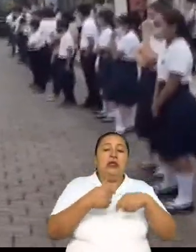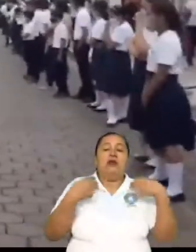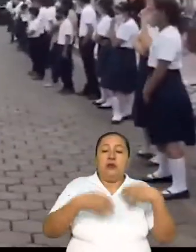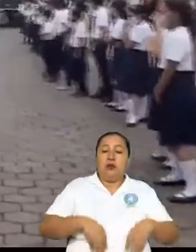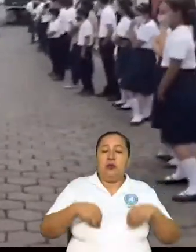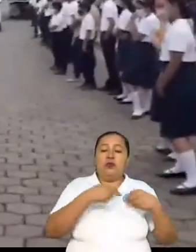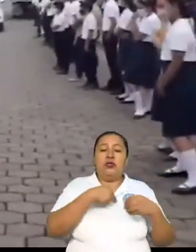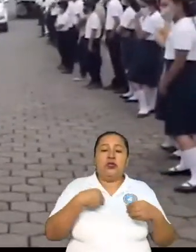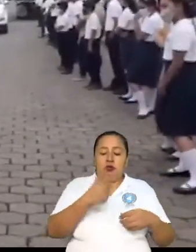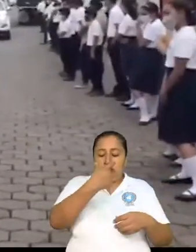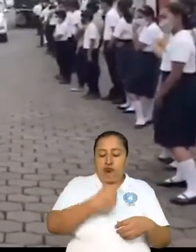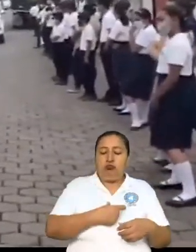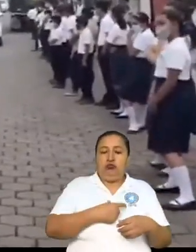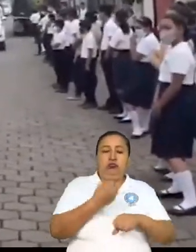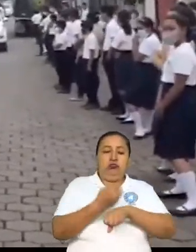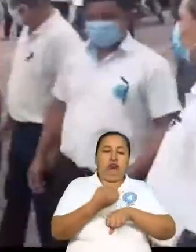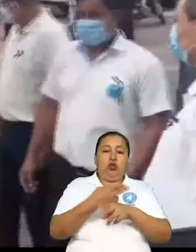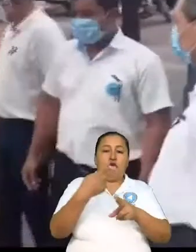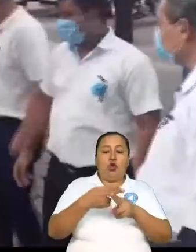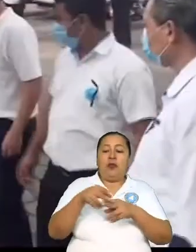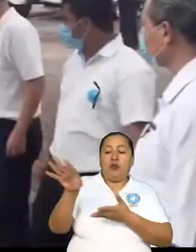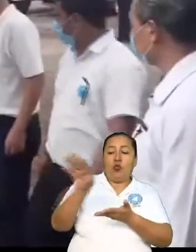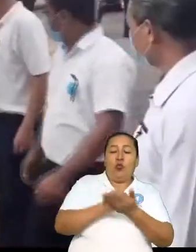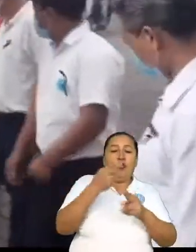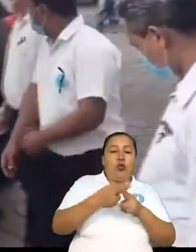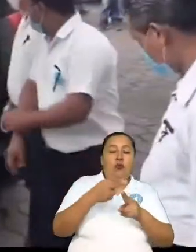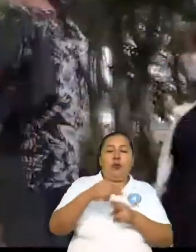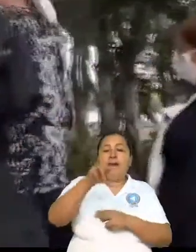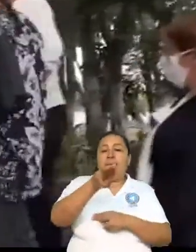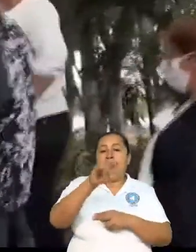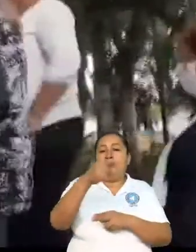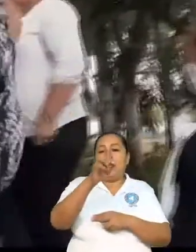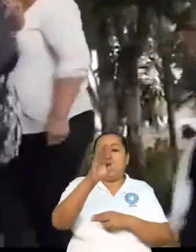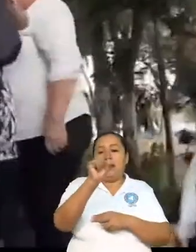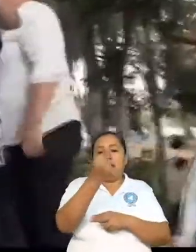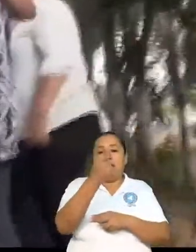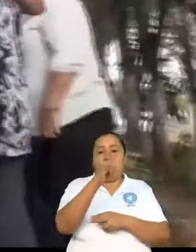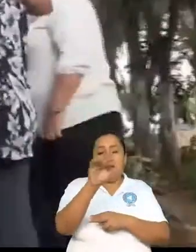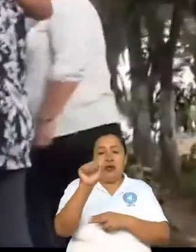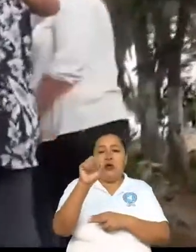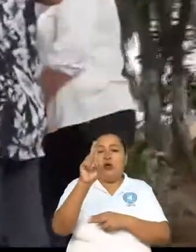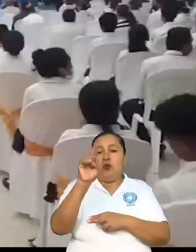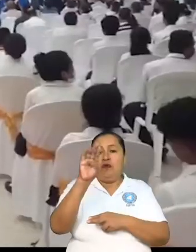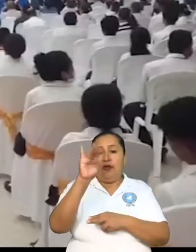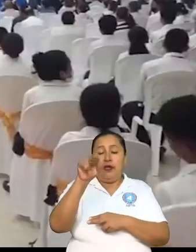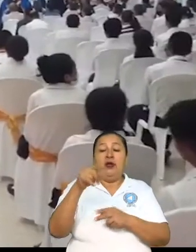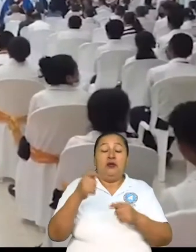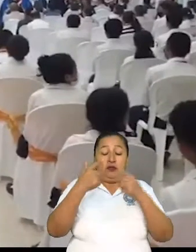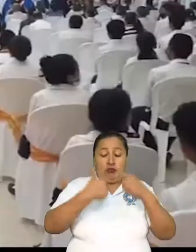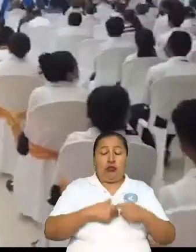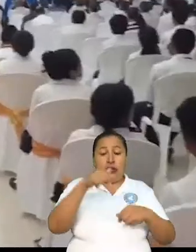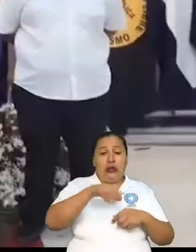creado una orden municipal con el nombre del maestro Miguel de Castilla Urbina, con la cual se condecorará a personalidades destacadas de